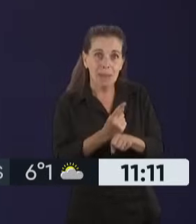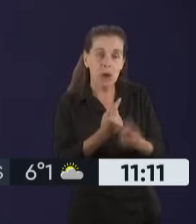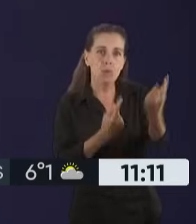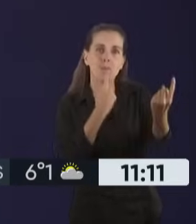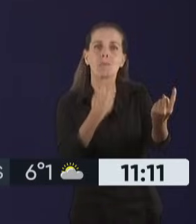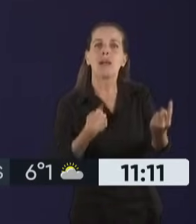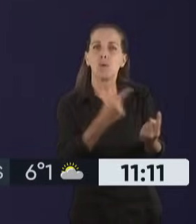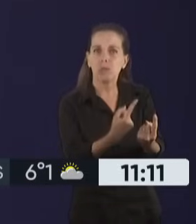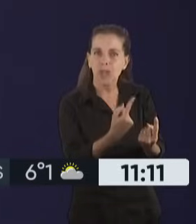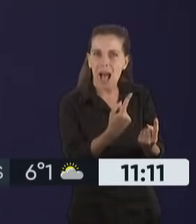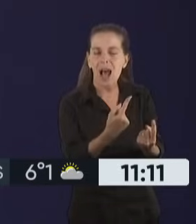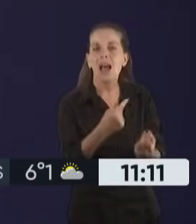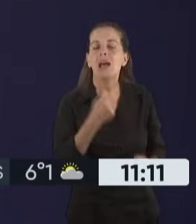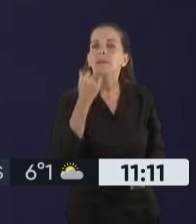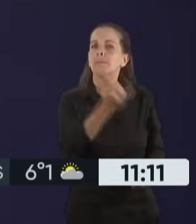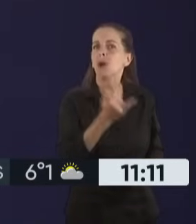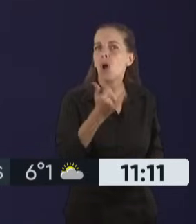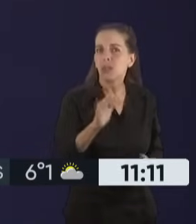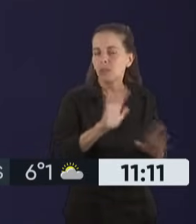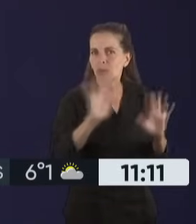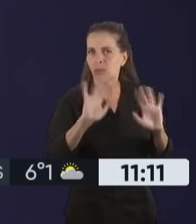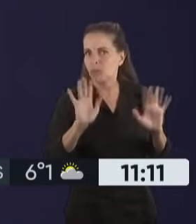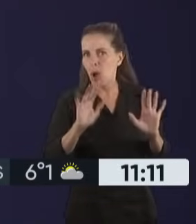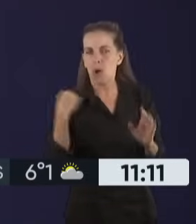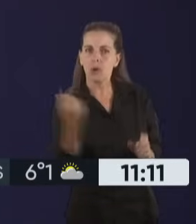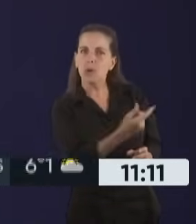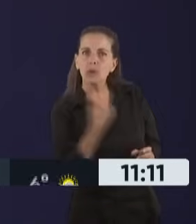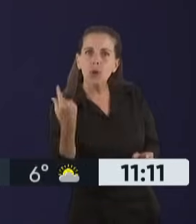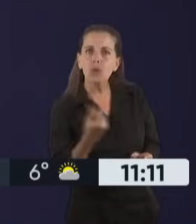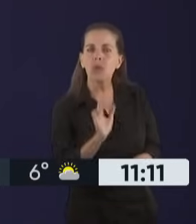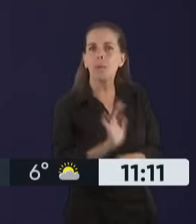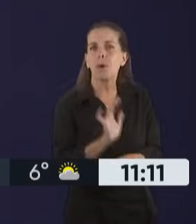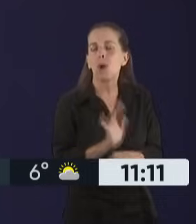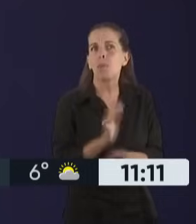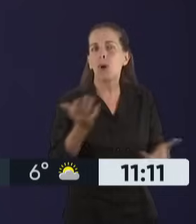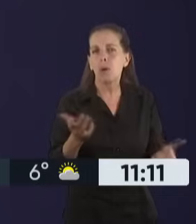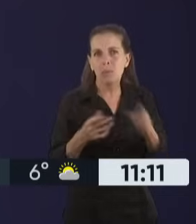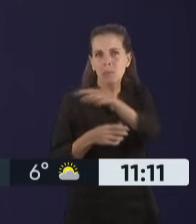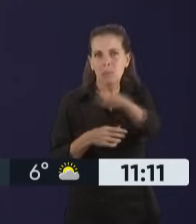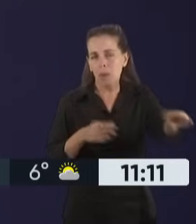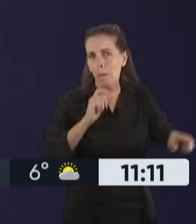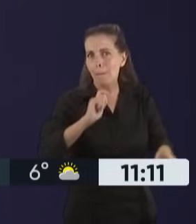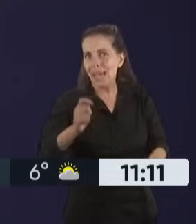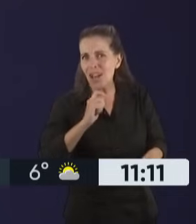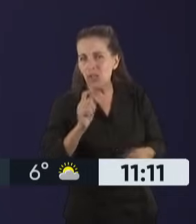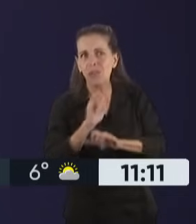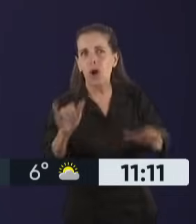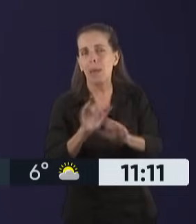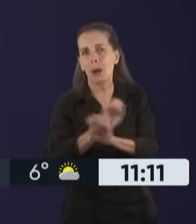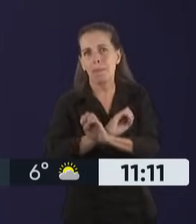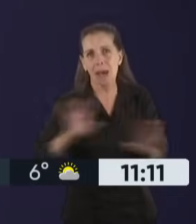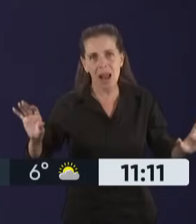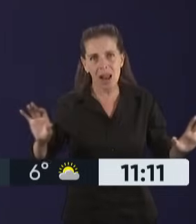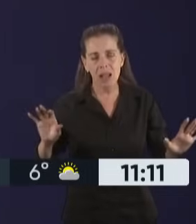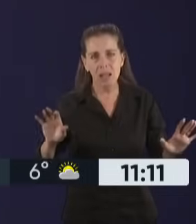1, contarte que no, nos sentimos sorprendidos por la mala lectura que hubo del comunicado. Efectivamente era un